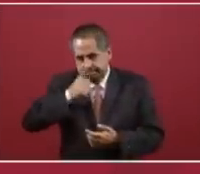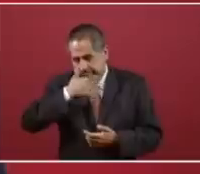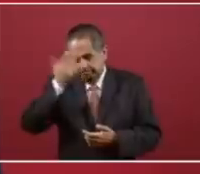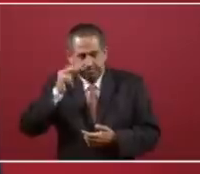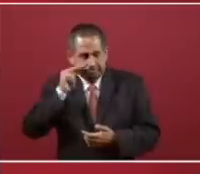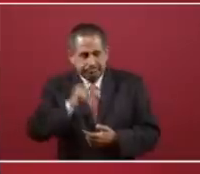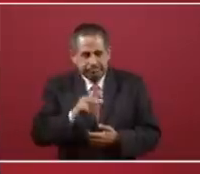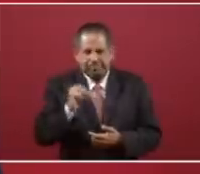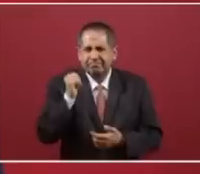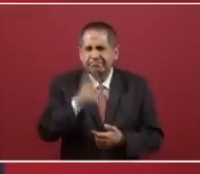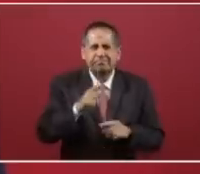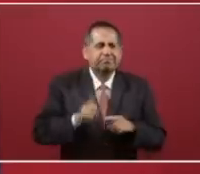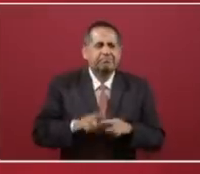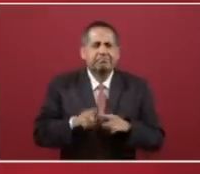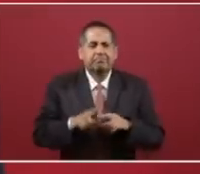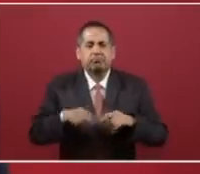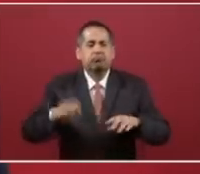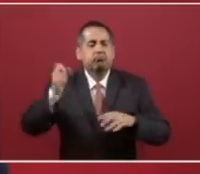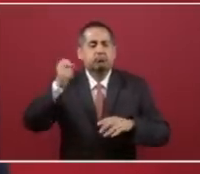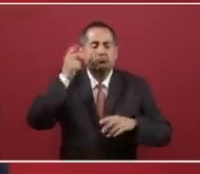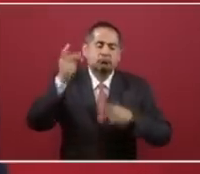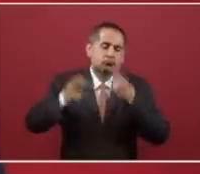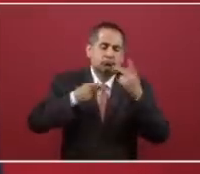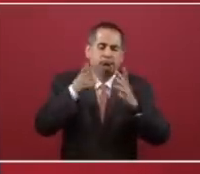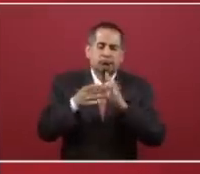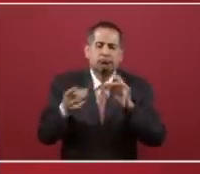si alguien de los ponentes